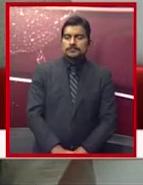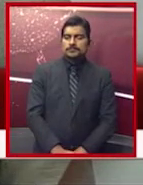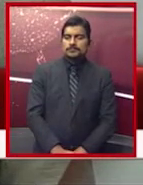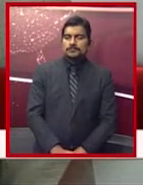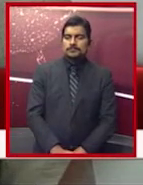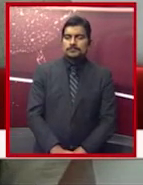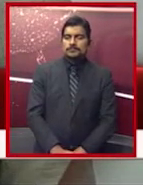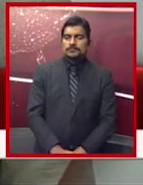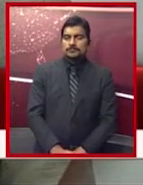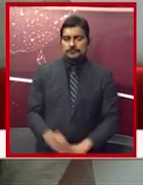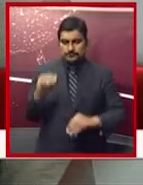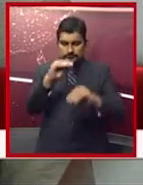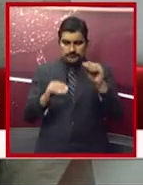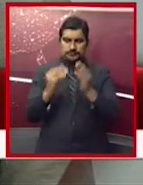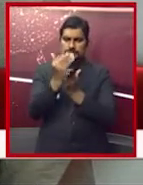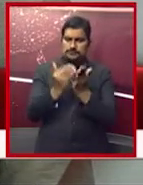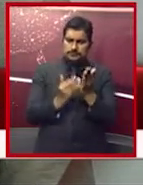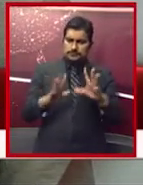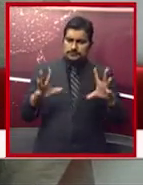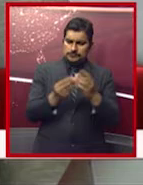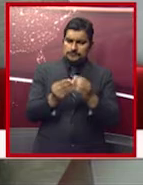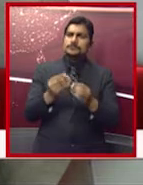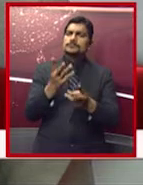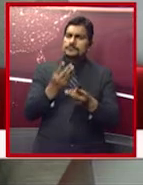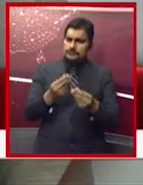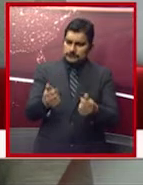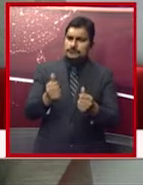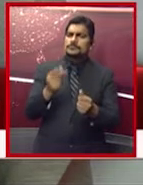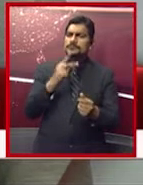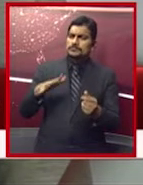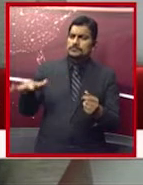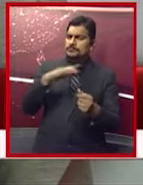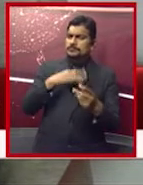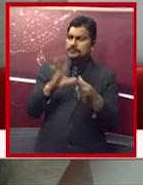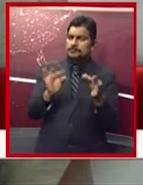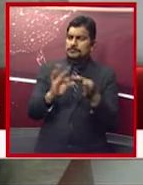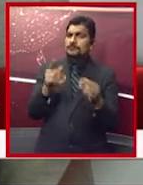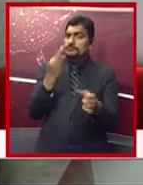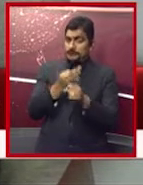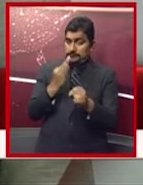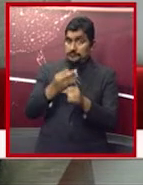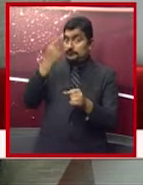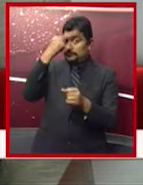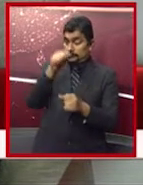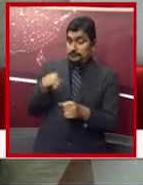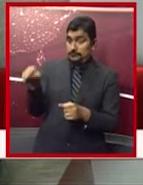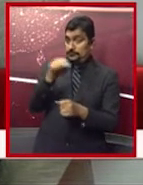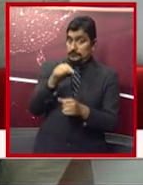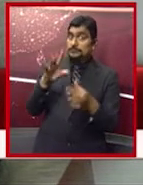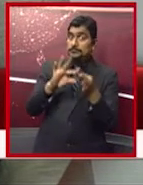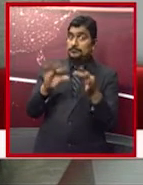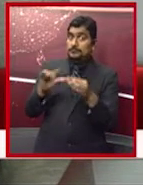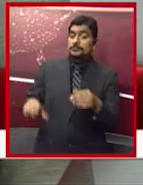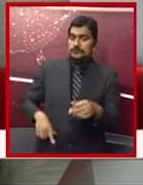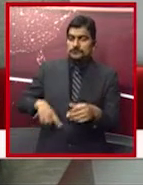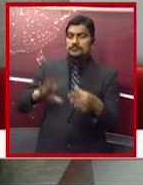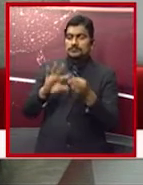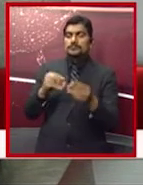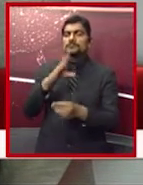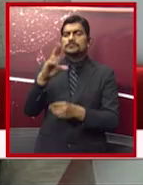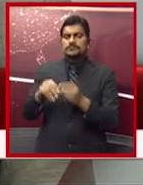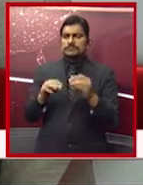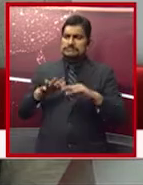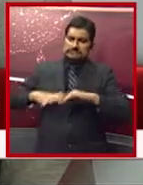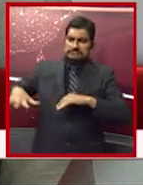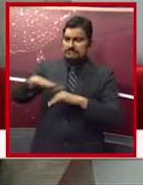Las medidas implementadas de ajuste al gasto público es precisamente para que el gobierno se ajuste el cinturón y no golpee